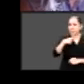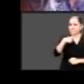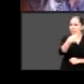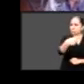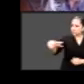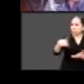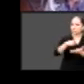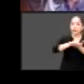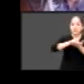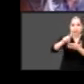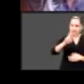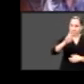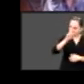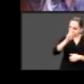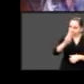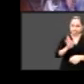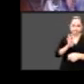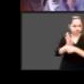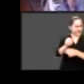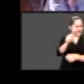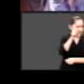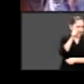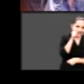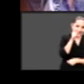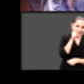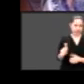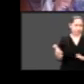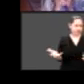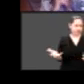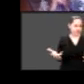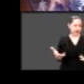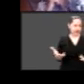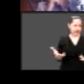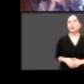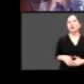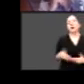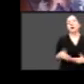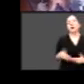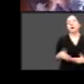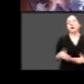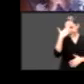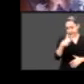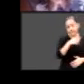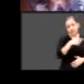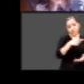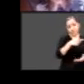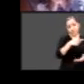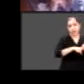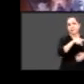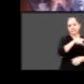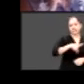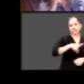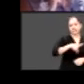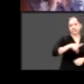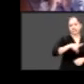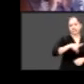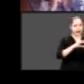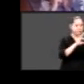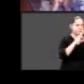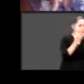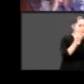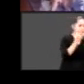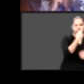entonces entendiendo pues que hay cambios importantes en la administración cada vez que hay un